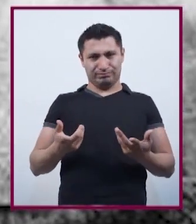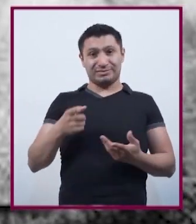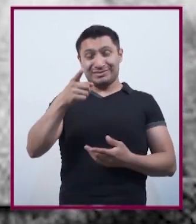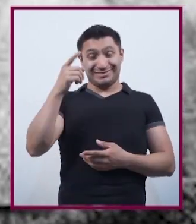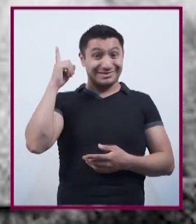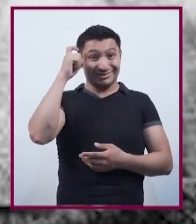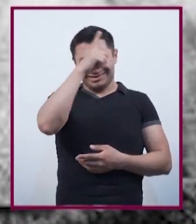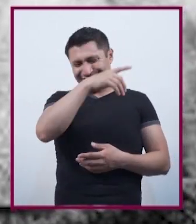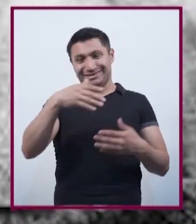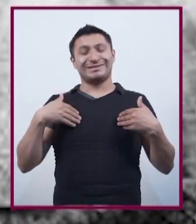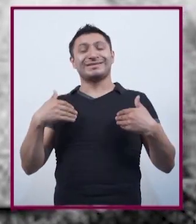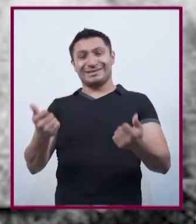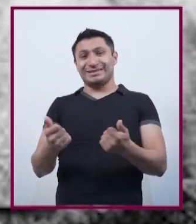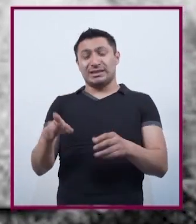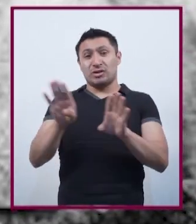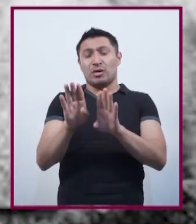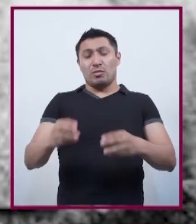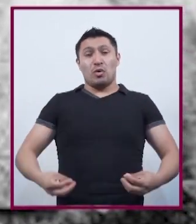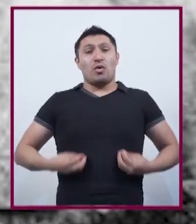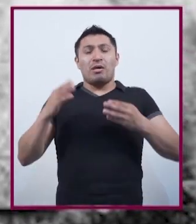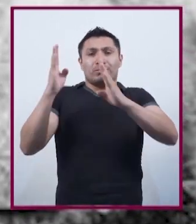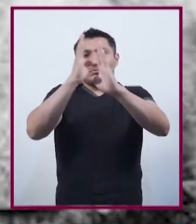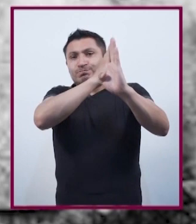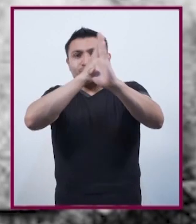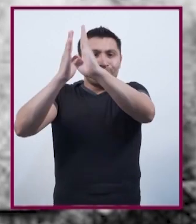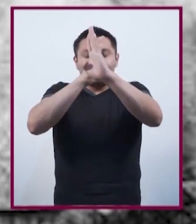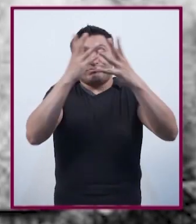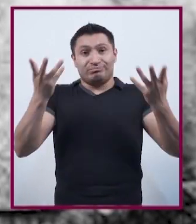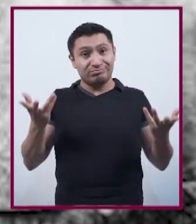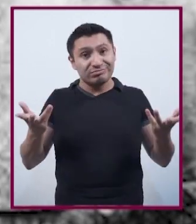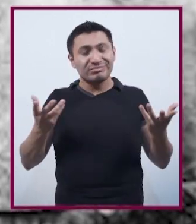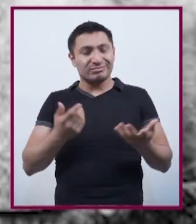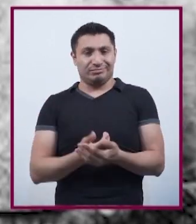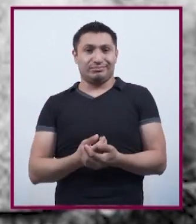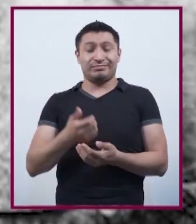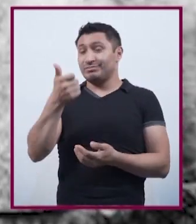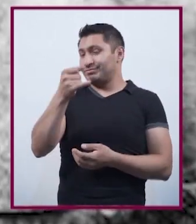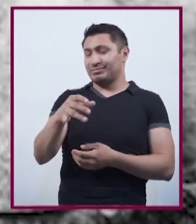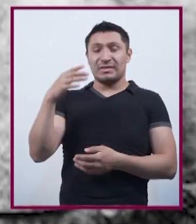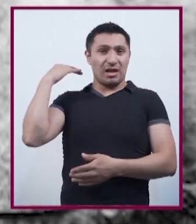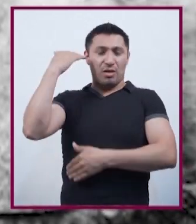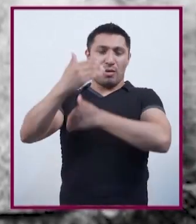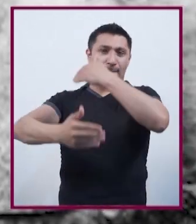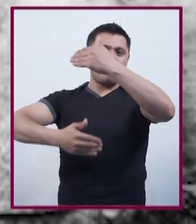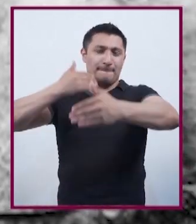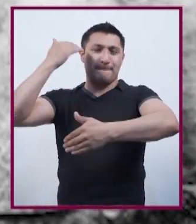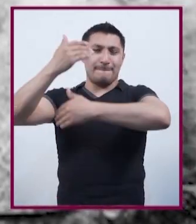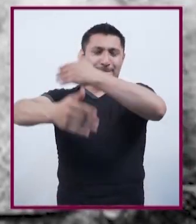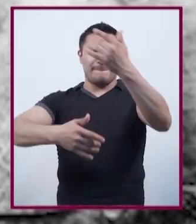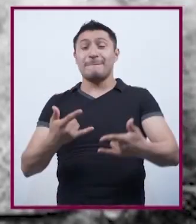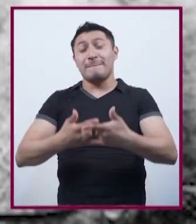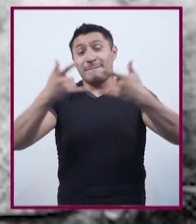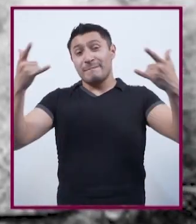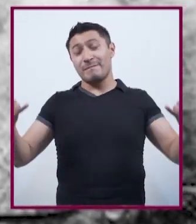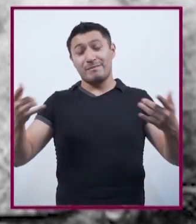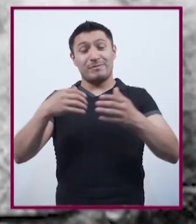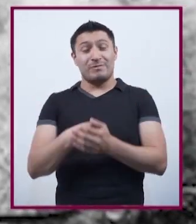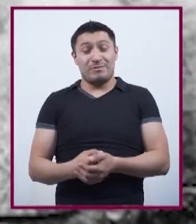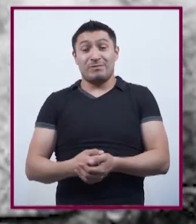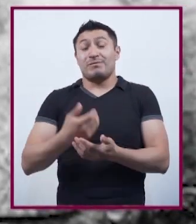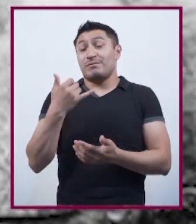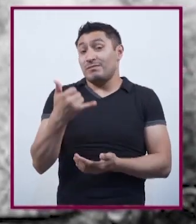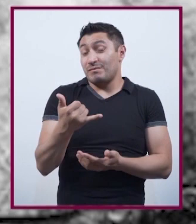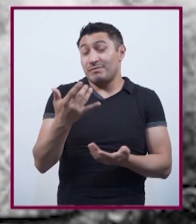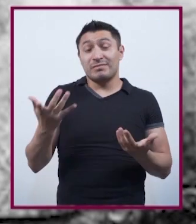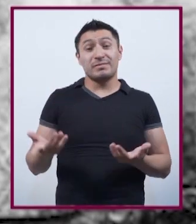América Latina haya tenido una relación lésbica. ¿Te imaginas lo difícil que es estar ocultando o desmistiendo tus gustos? Pues